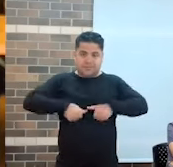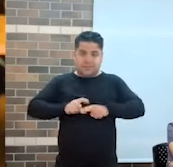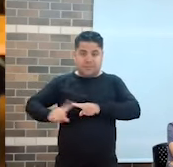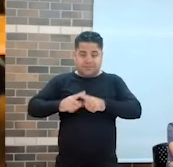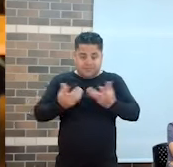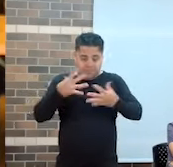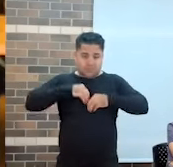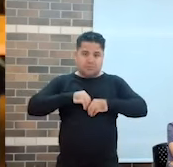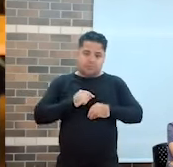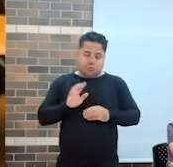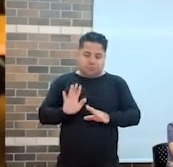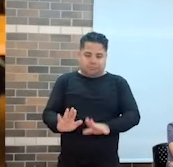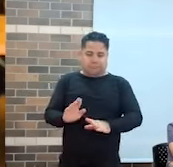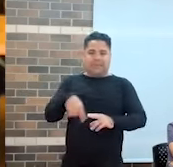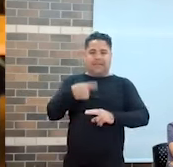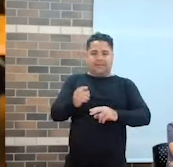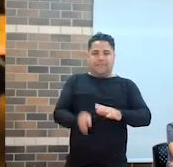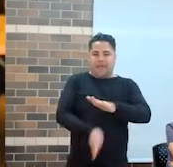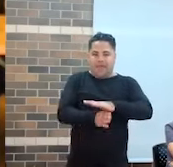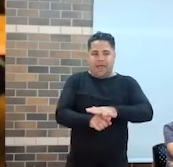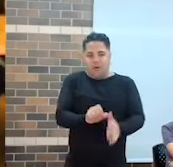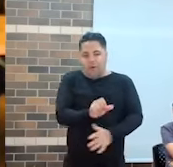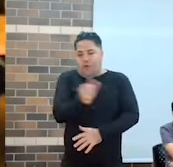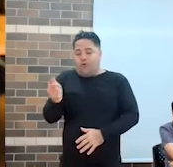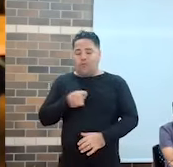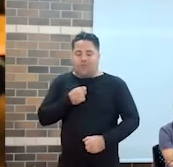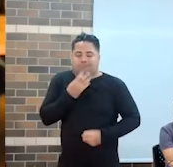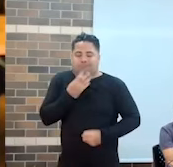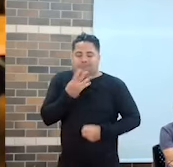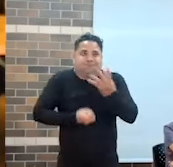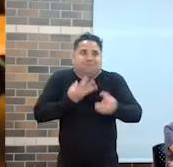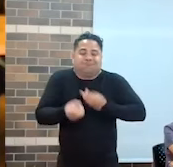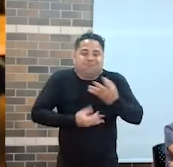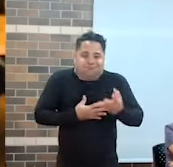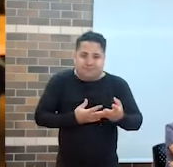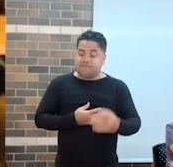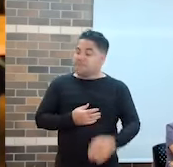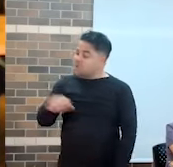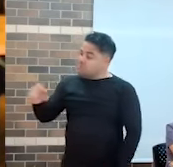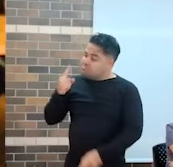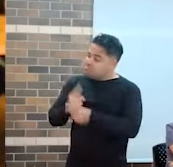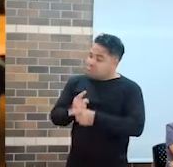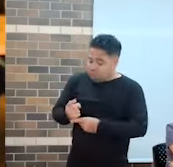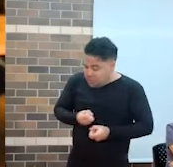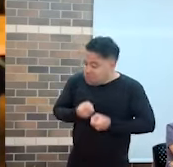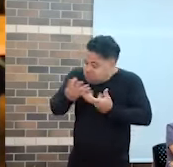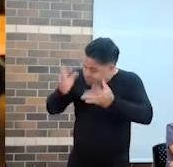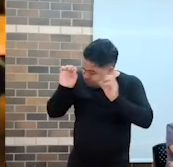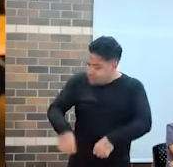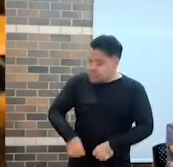irnos escuchando porque nos entregamos a la pasión acá. Esa es la idea. Ah, bueno.